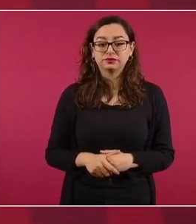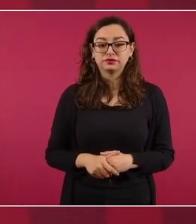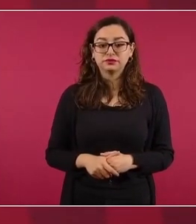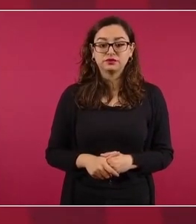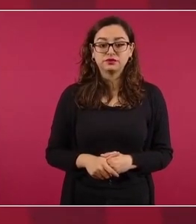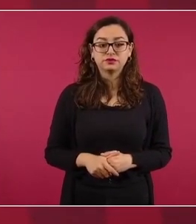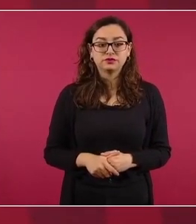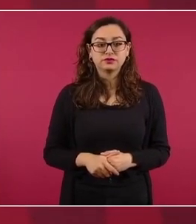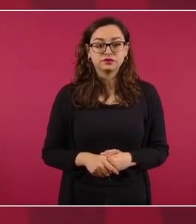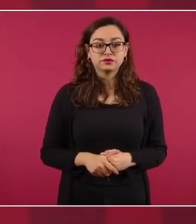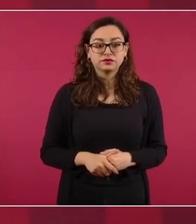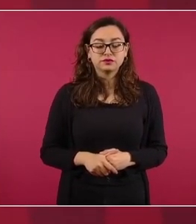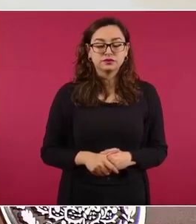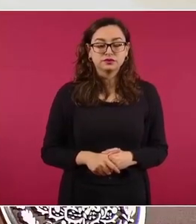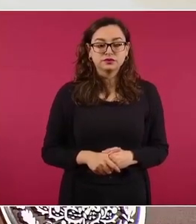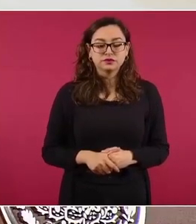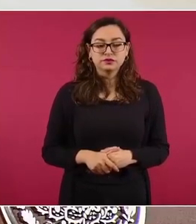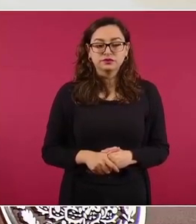pendiente, ¿sí?